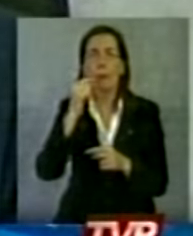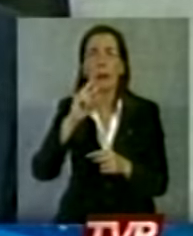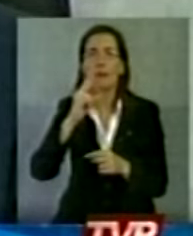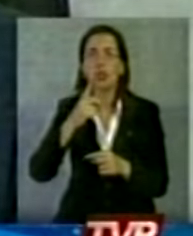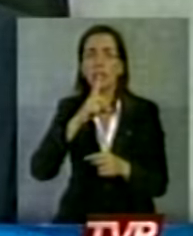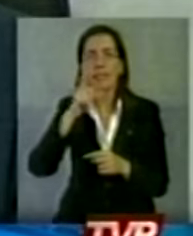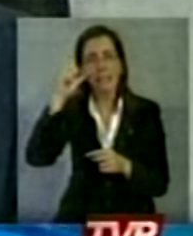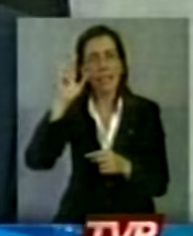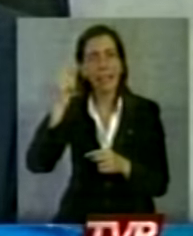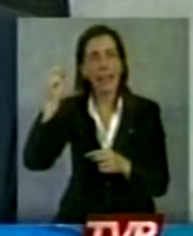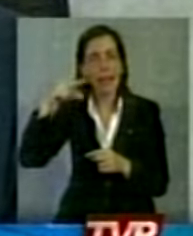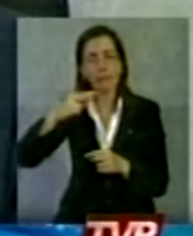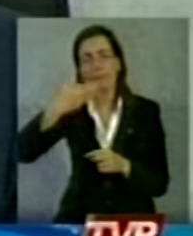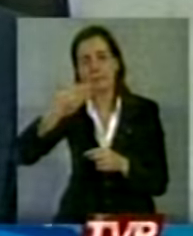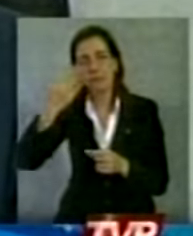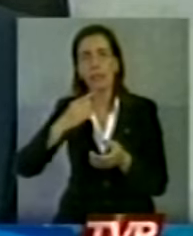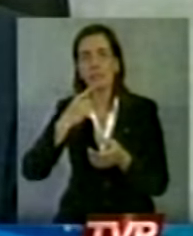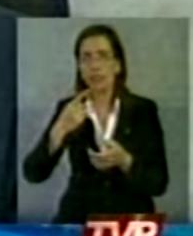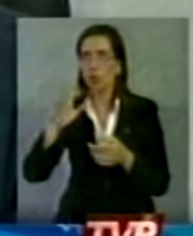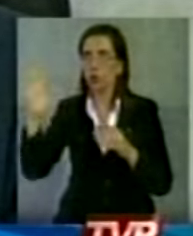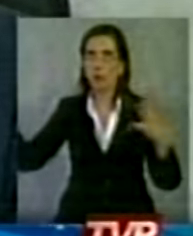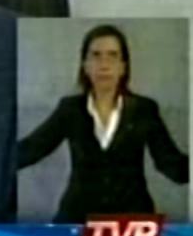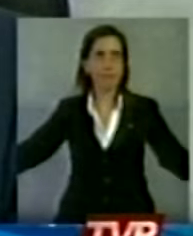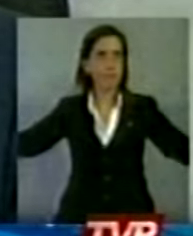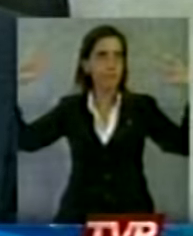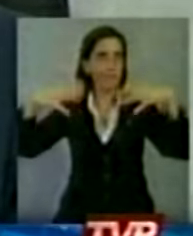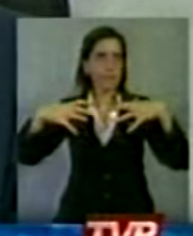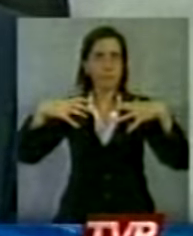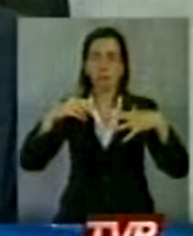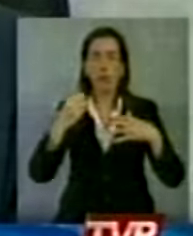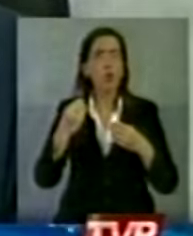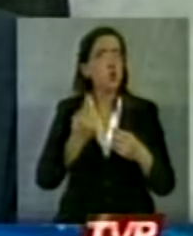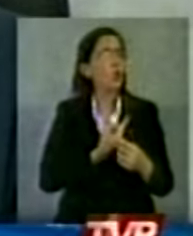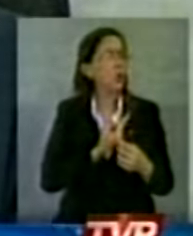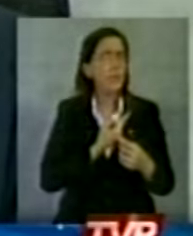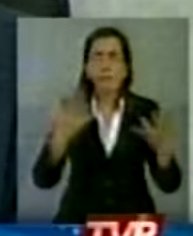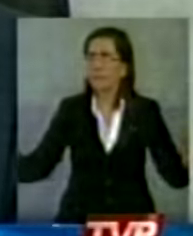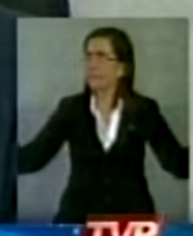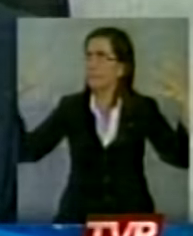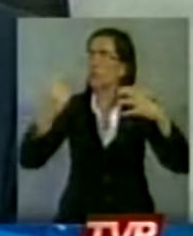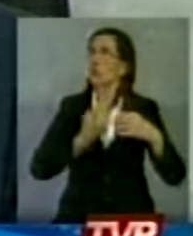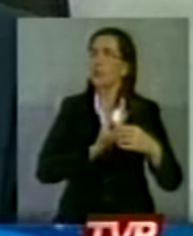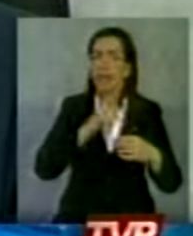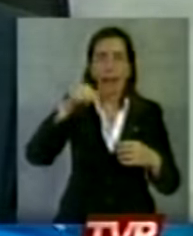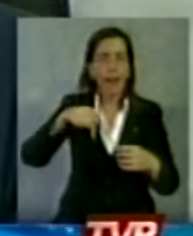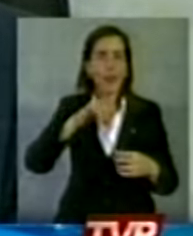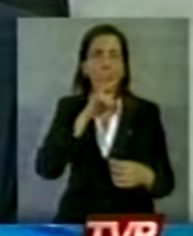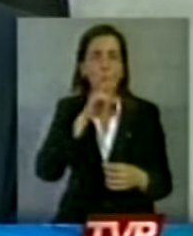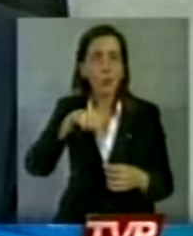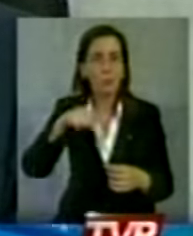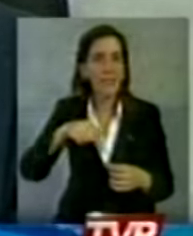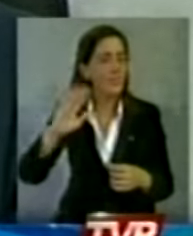que el centro de atracción natural del noroeste es la provincia de